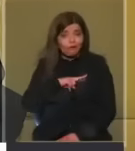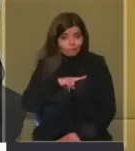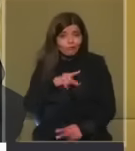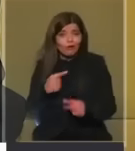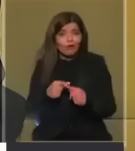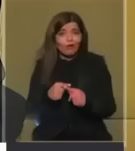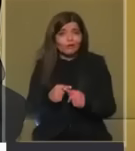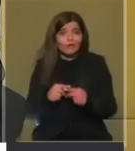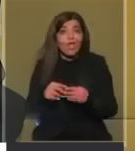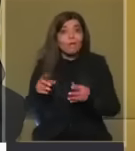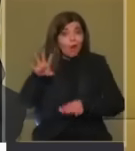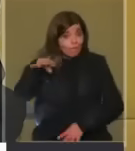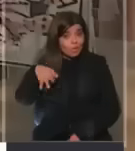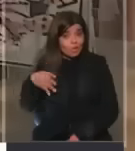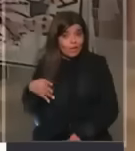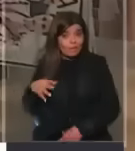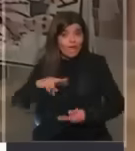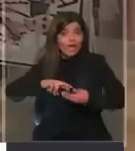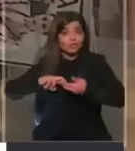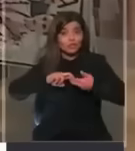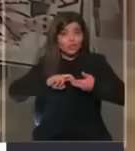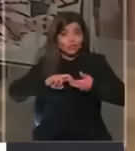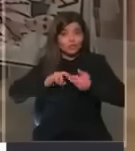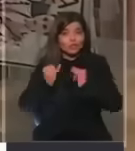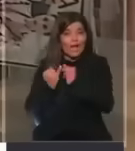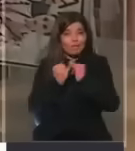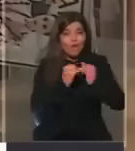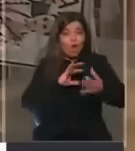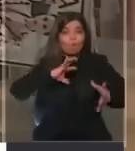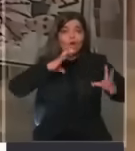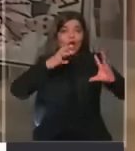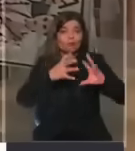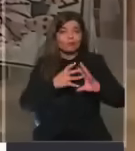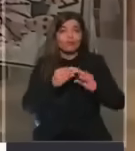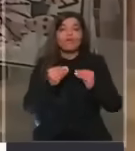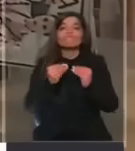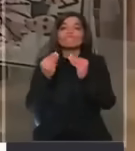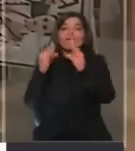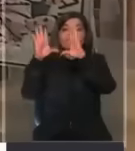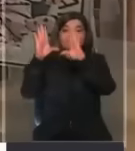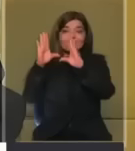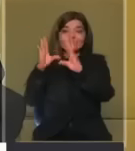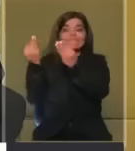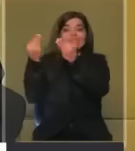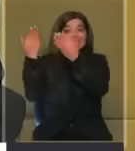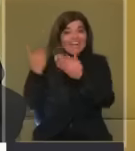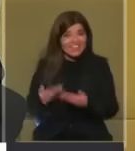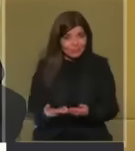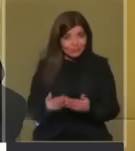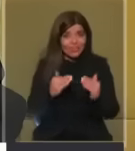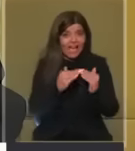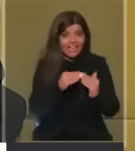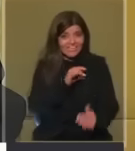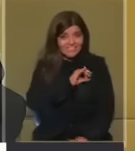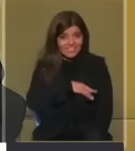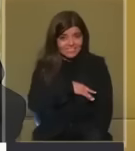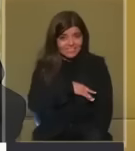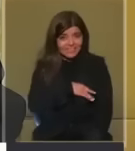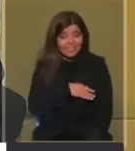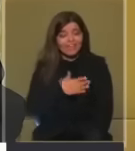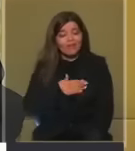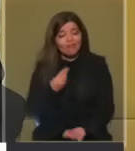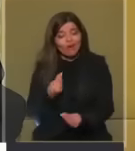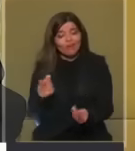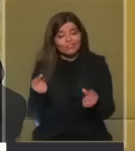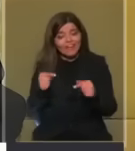por socios, por el mundo. Qué bueno que están en Chile. Bienvenidos a casa. Sí, gracias. Qué rico fue llegar. Qué rico tenerlos acá. Sí,